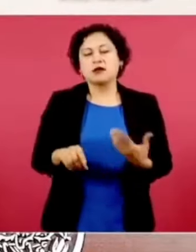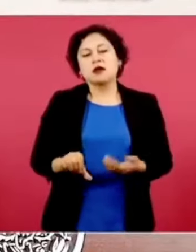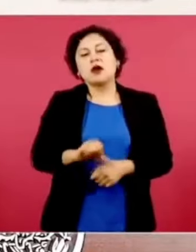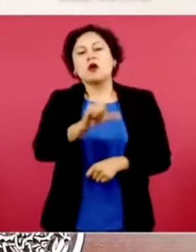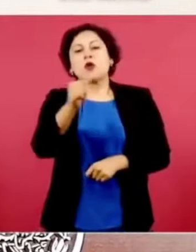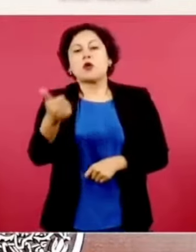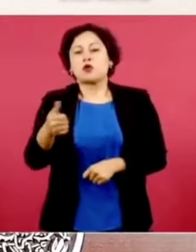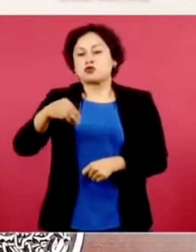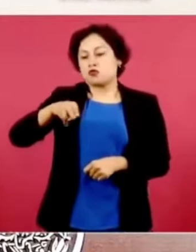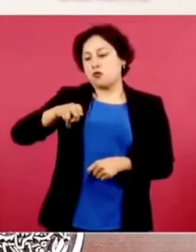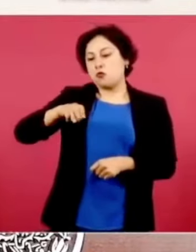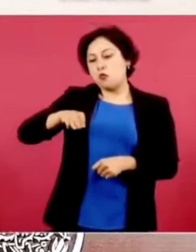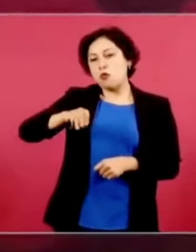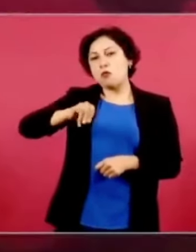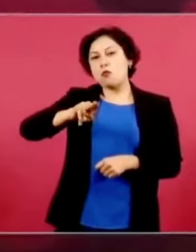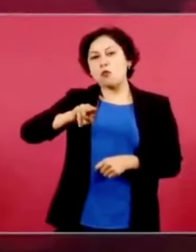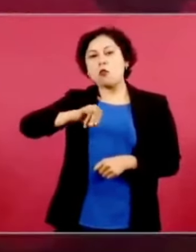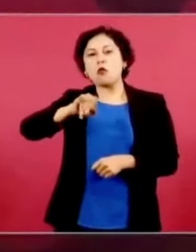Heriberto Jara,